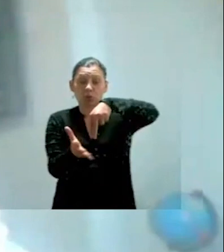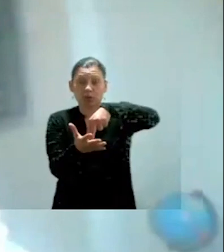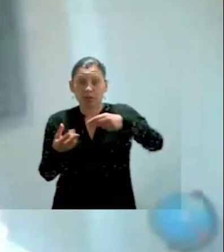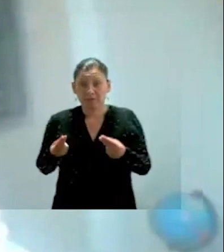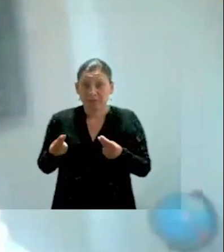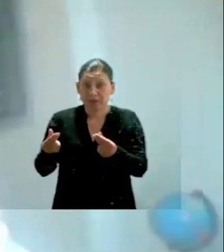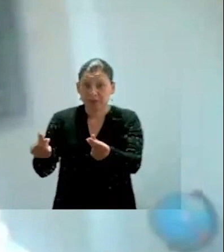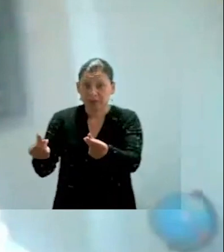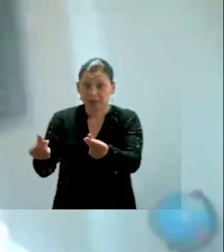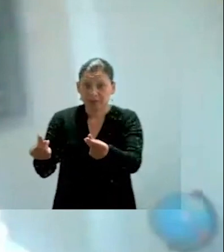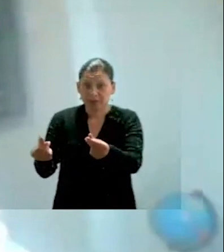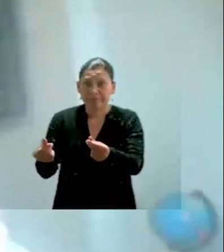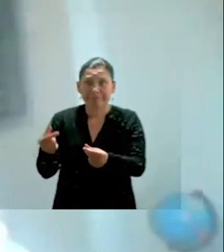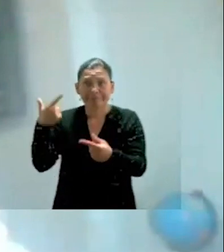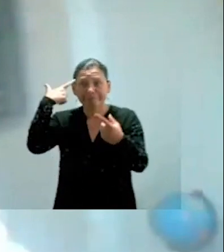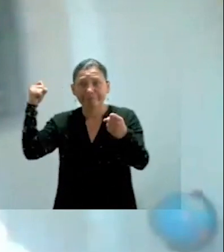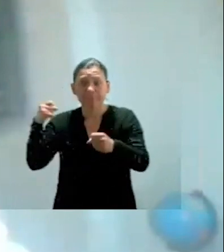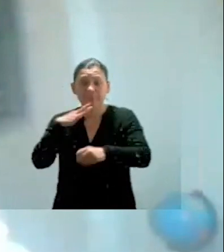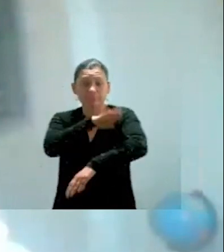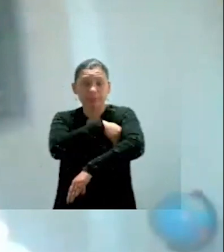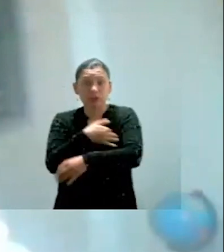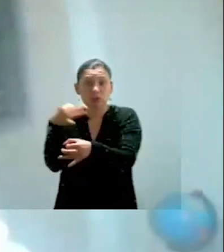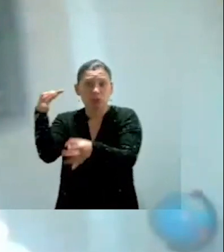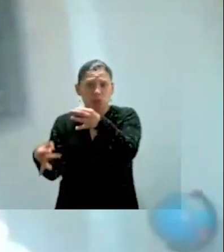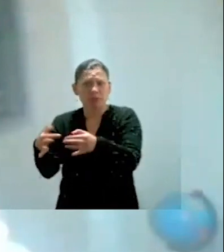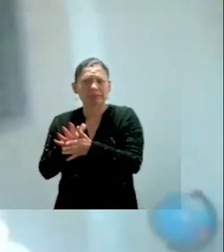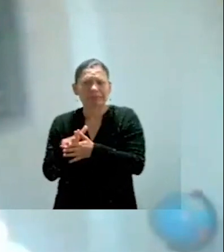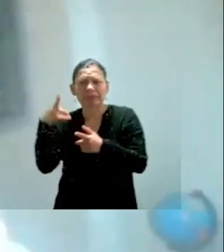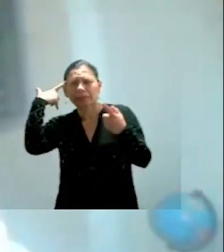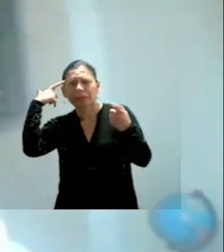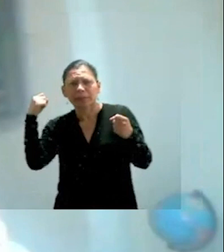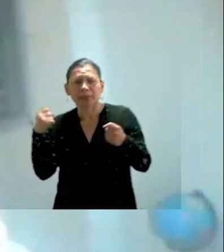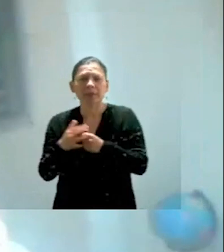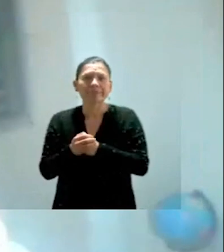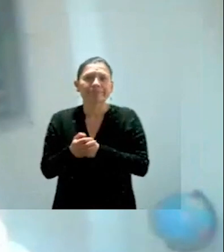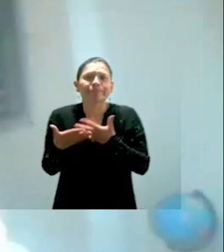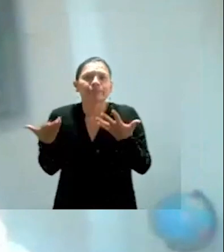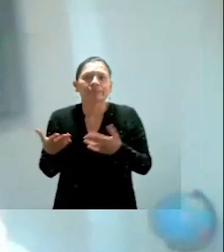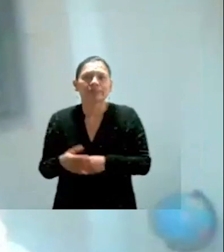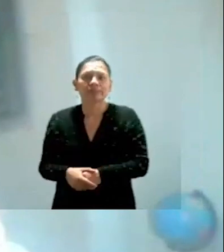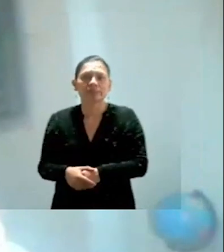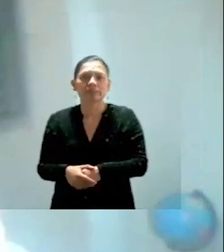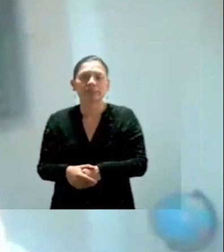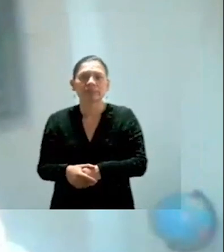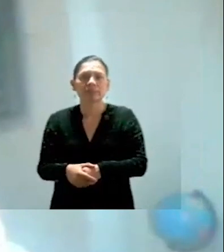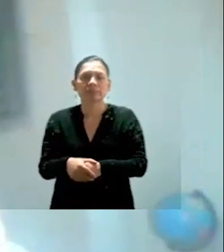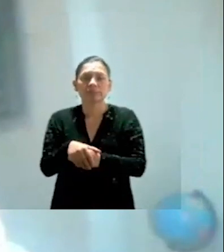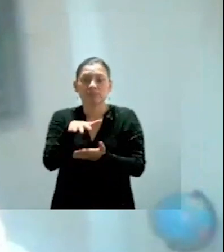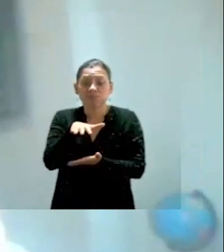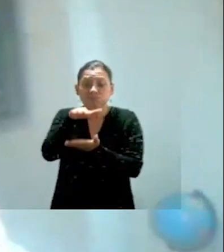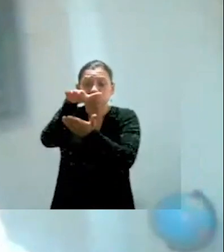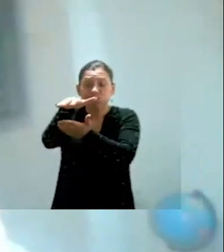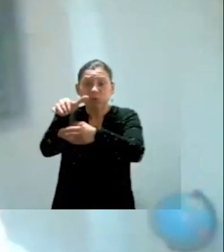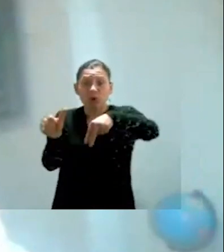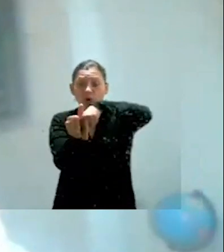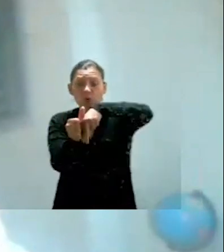cómo la mitad de las tutelas no se cumplen, la mitad de las tutelas expedidas, proferidas por los jueces